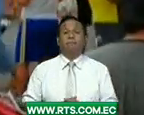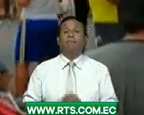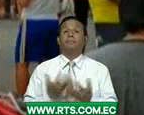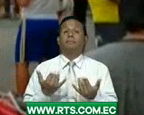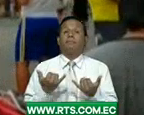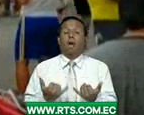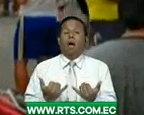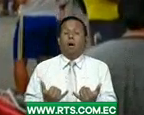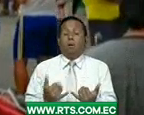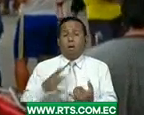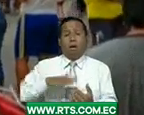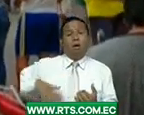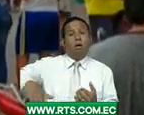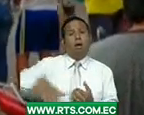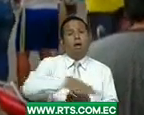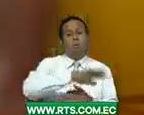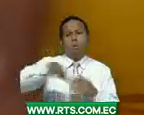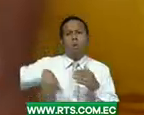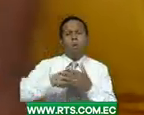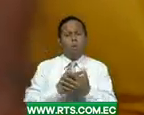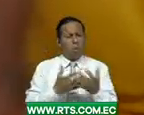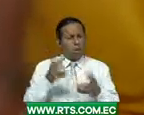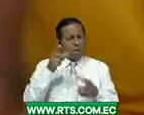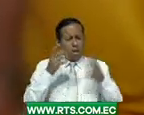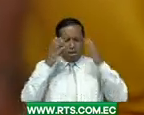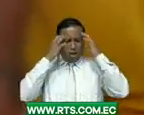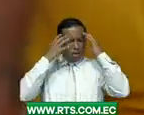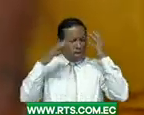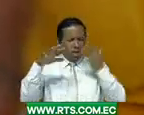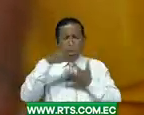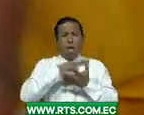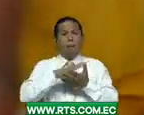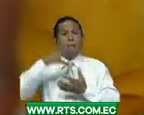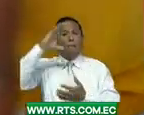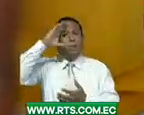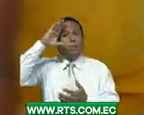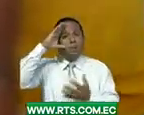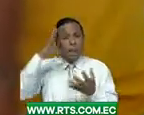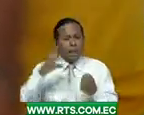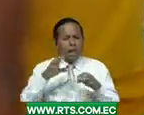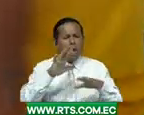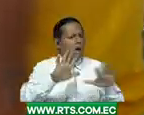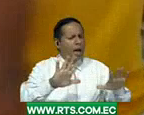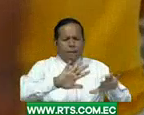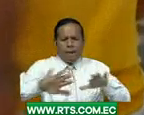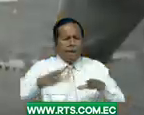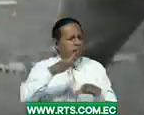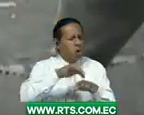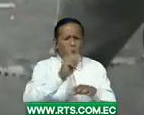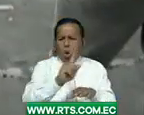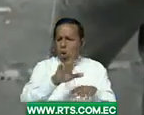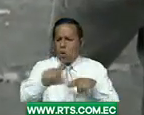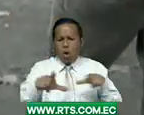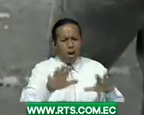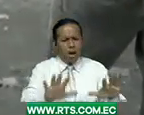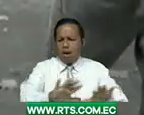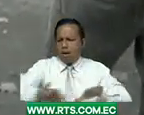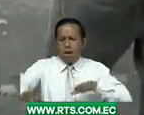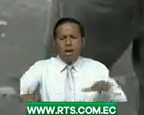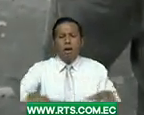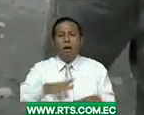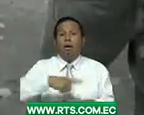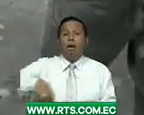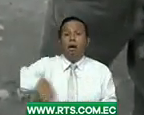En esos momentos todo era confusión mientras la policía buscaba proteger la escena. En el sitio se vivieron momentos de dolor y